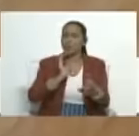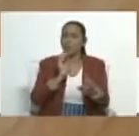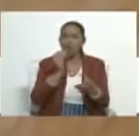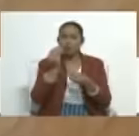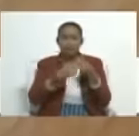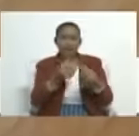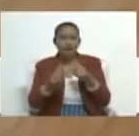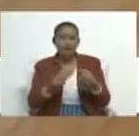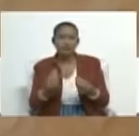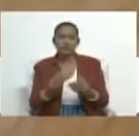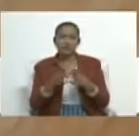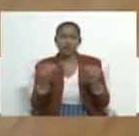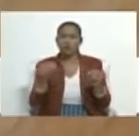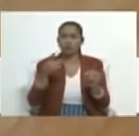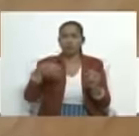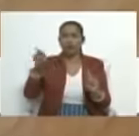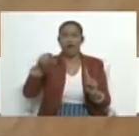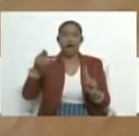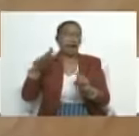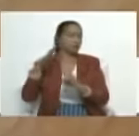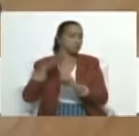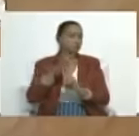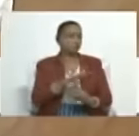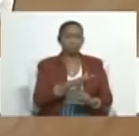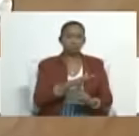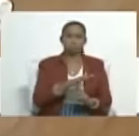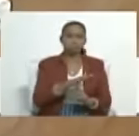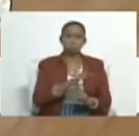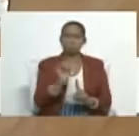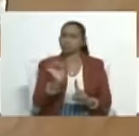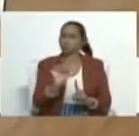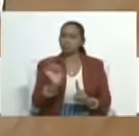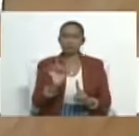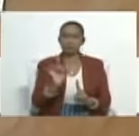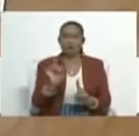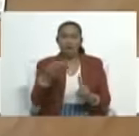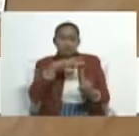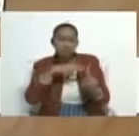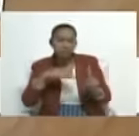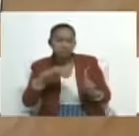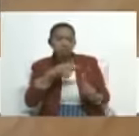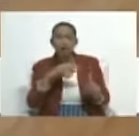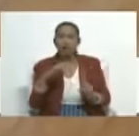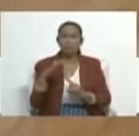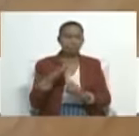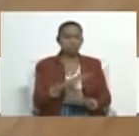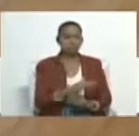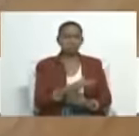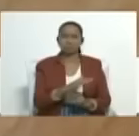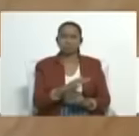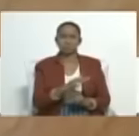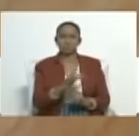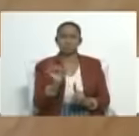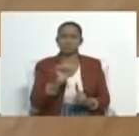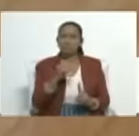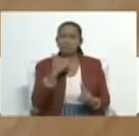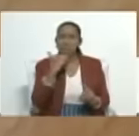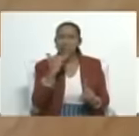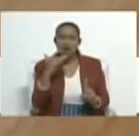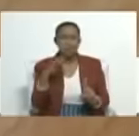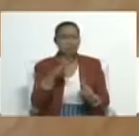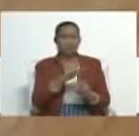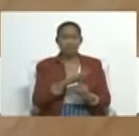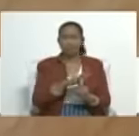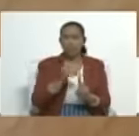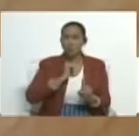de sometimiento ni reconocimiento a chantaje o extorsión, venga de donde